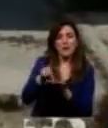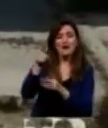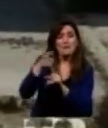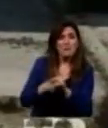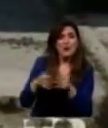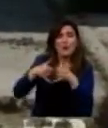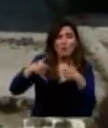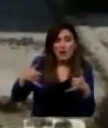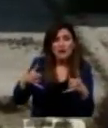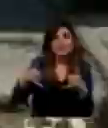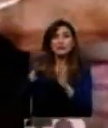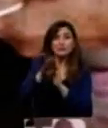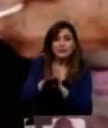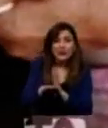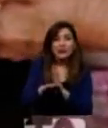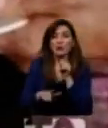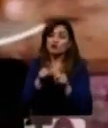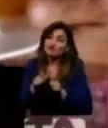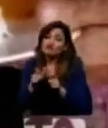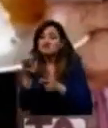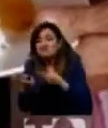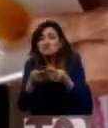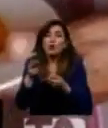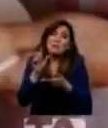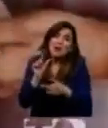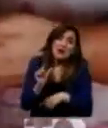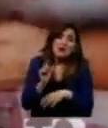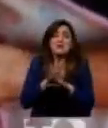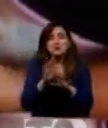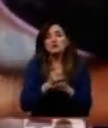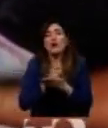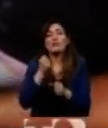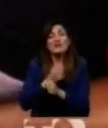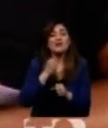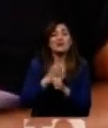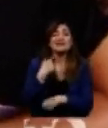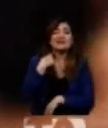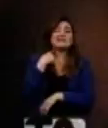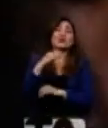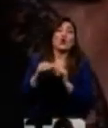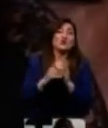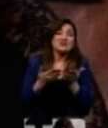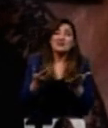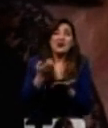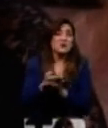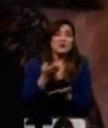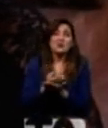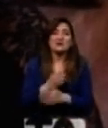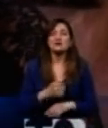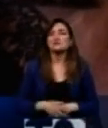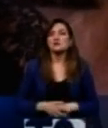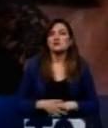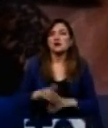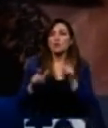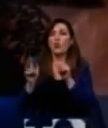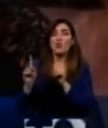de los locales que quedaron en pie ha hecho que surjan pequeños negocios, que sin embargo trabajan cuesta arriba. No hay mucha clientela en movimiento,